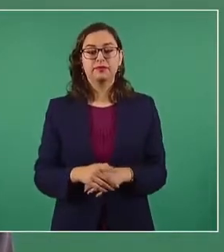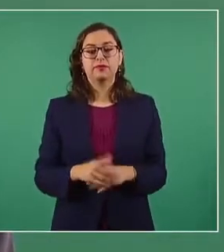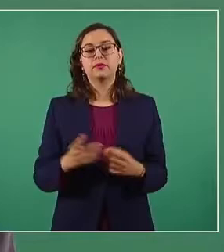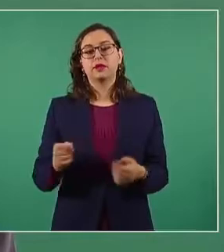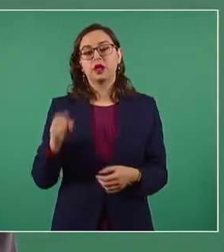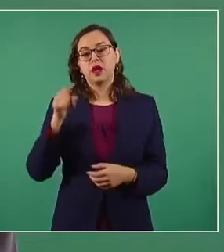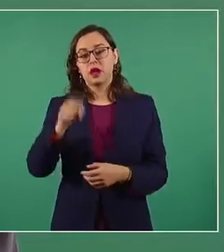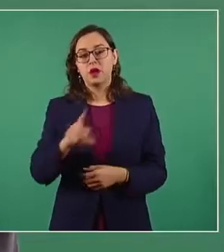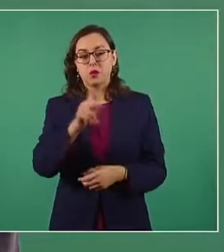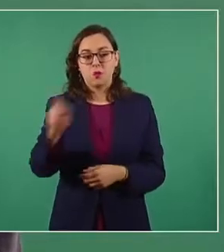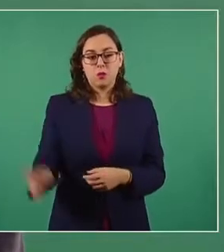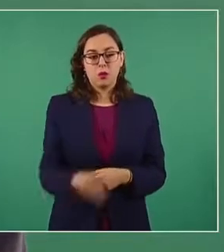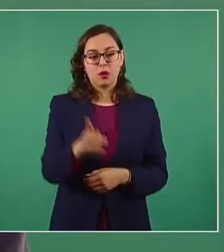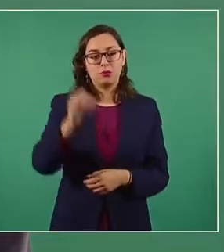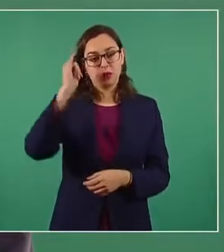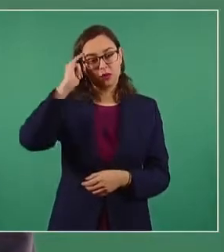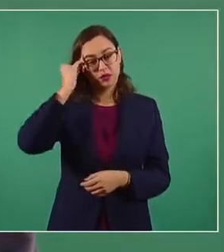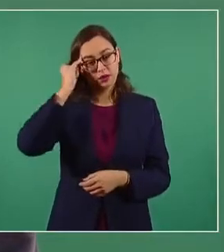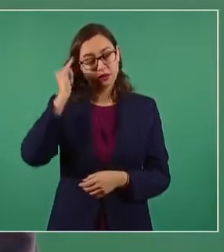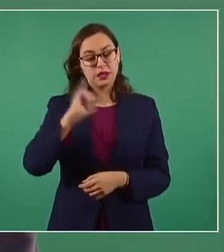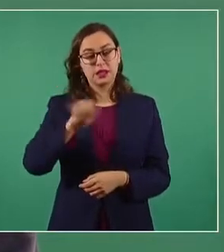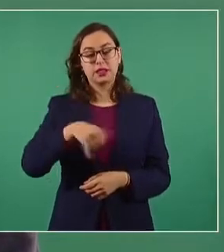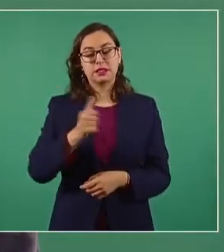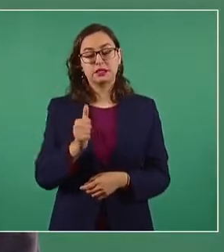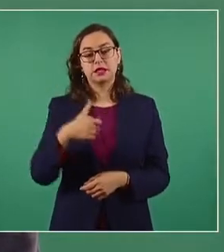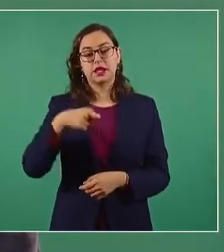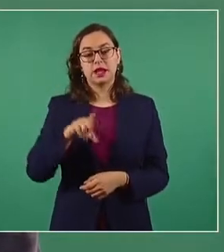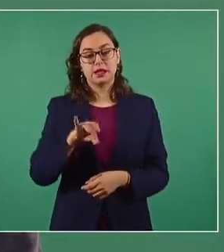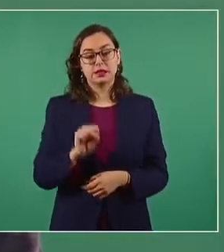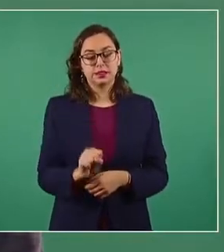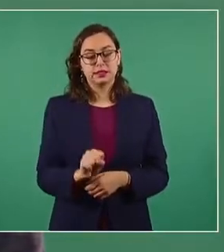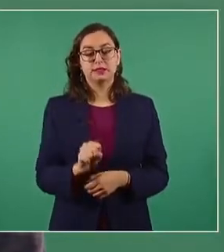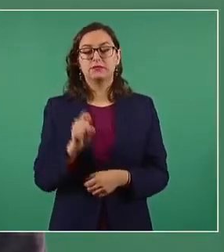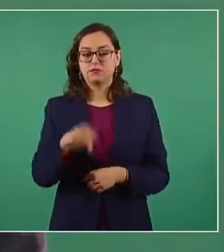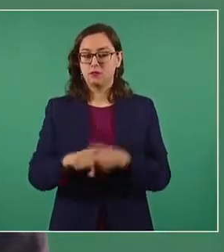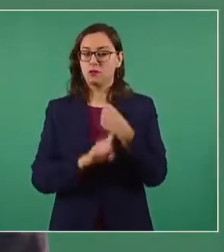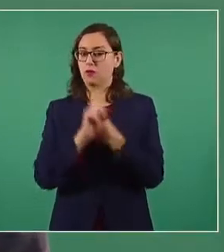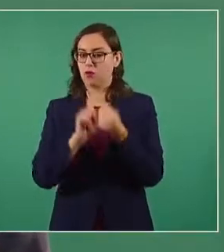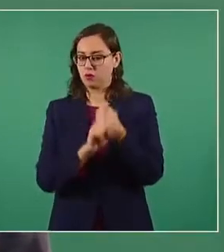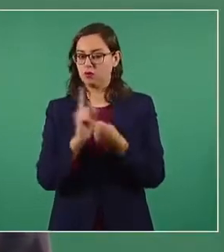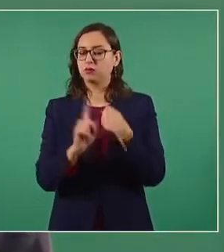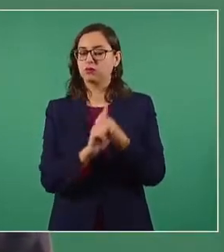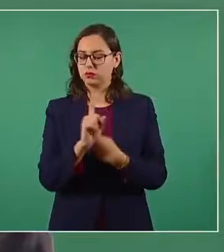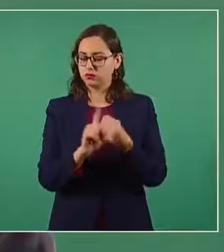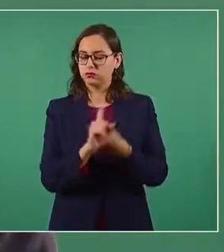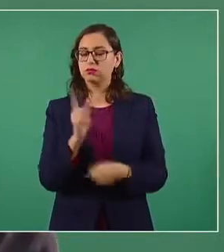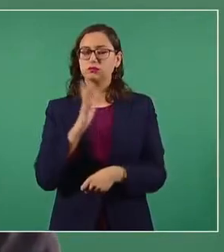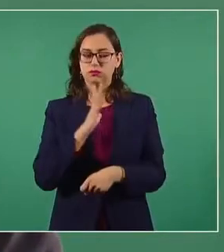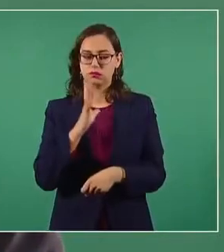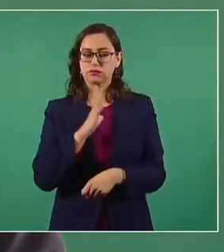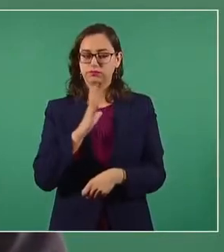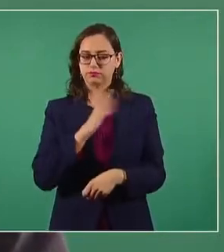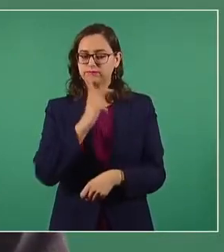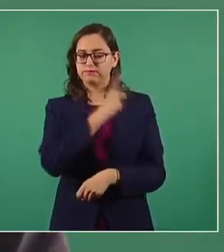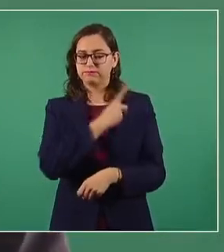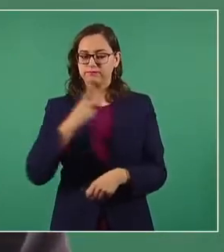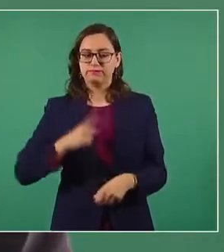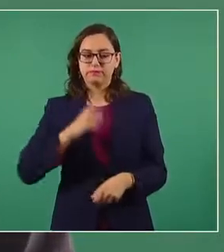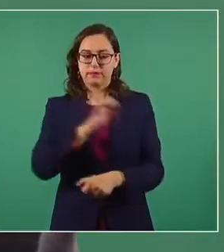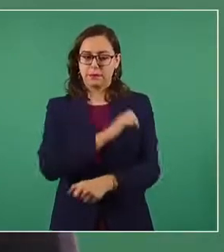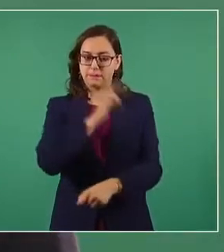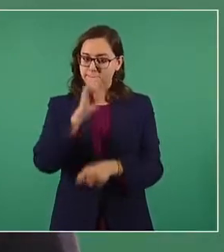yaquis, porque ahí han habido problemas últimamente. Y ya